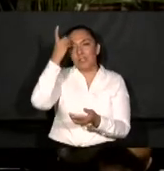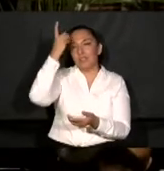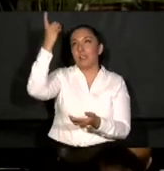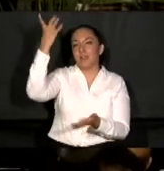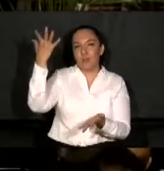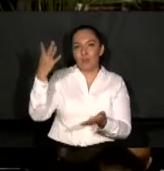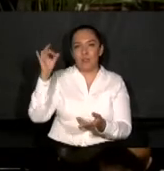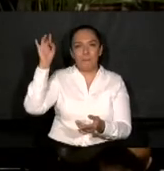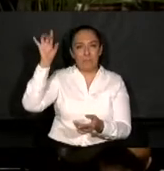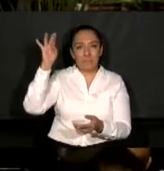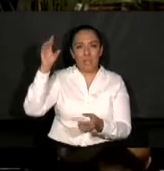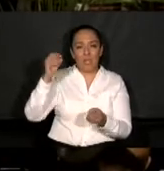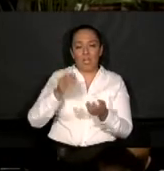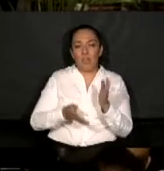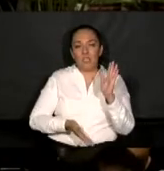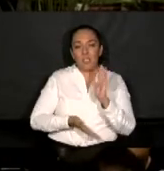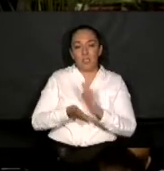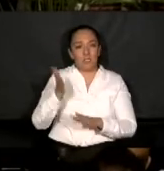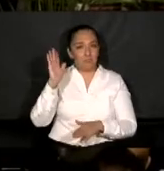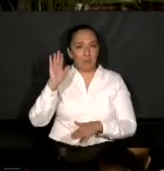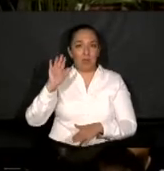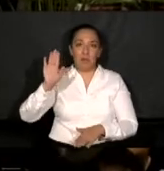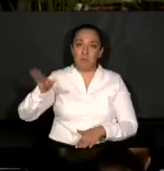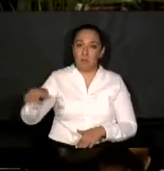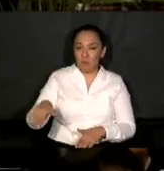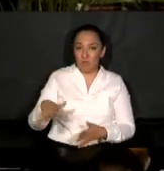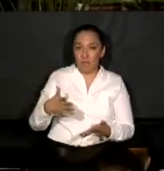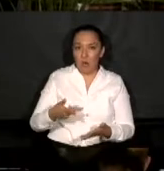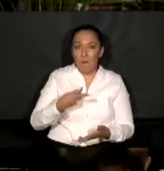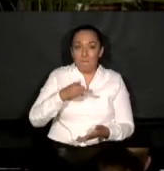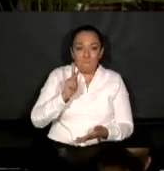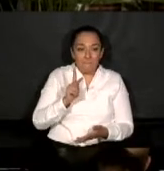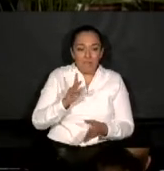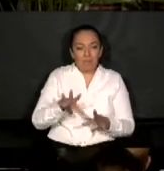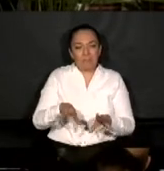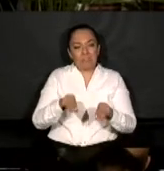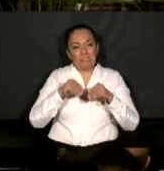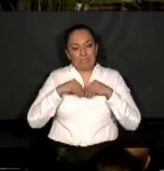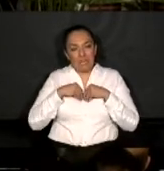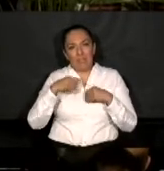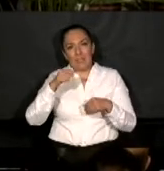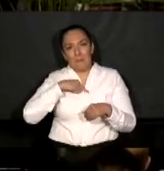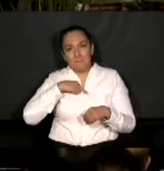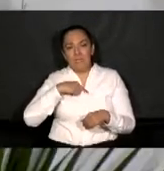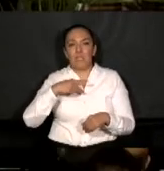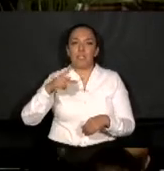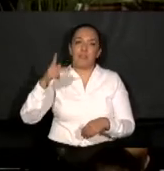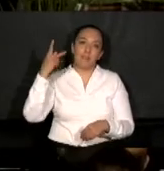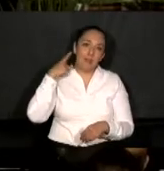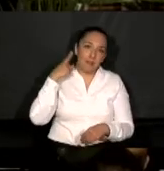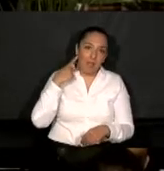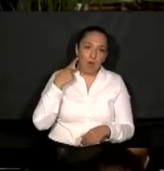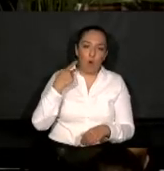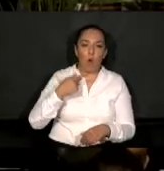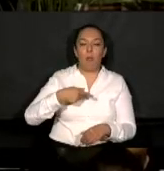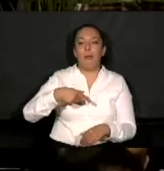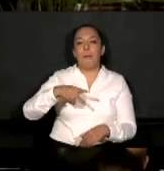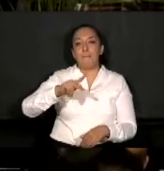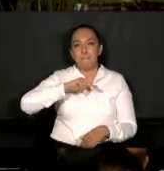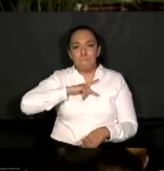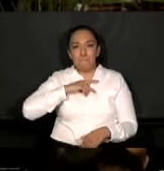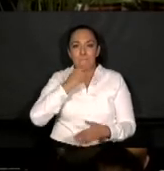ángeles del cielo que se fueron hace tiempo, pero que fueron parte muy importante de mi vocación, de mi formación y de mi